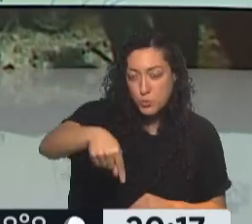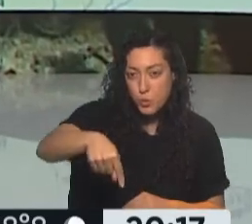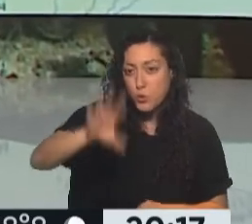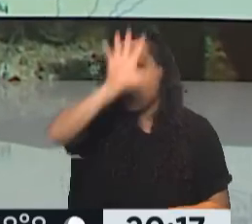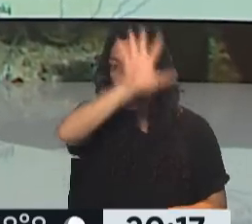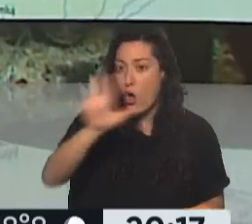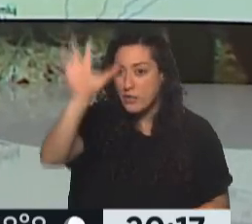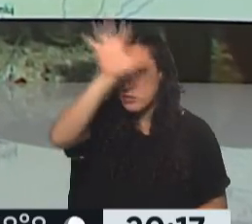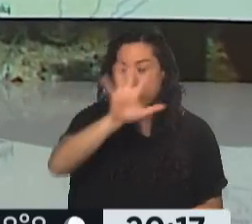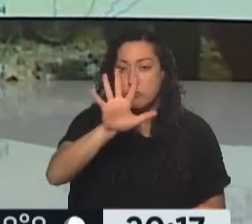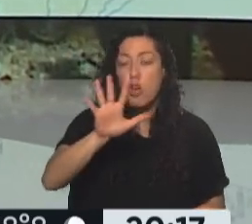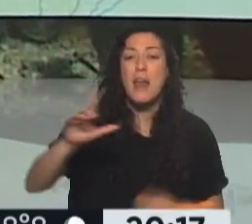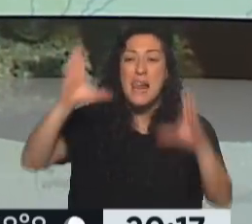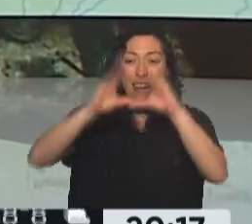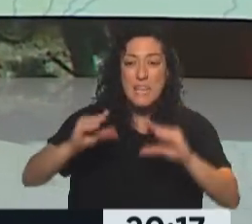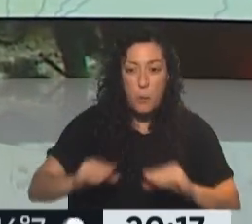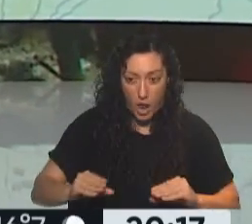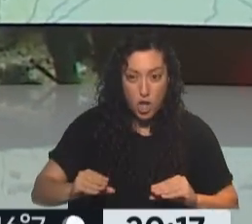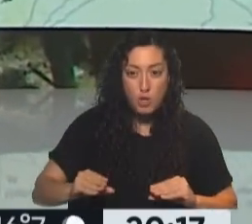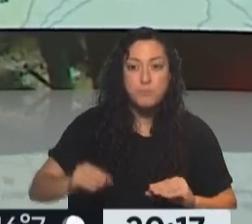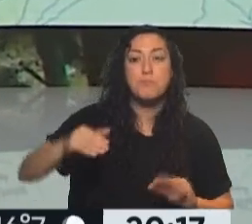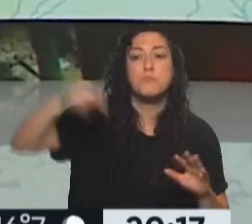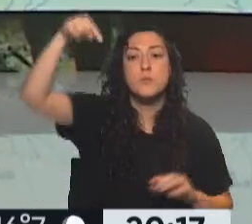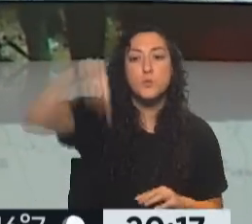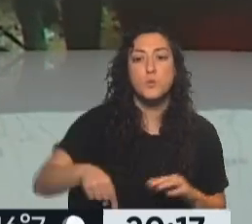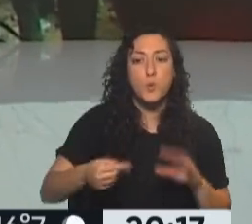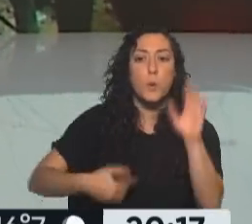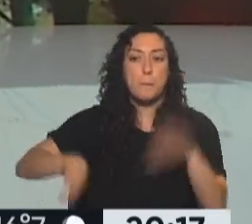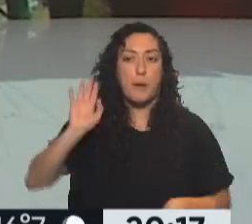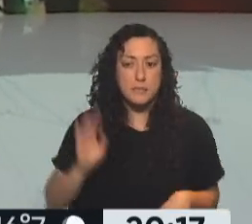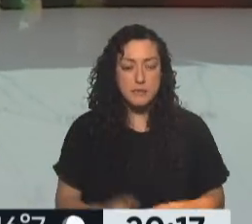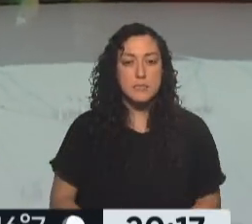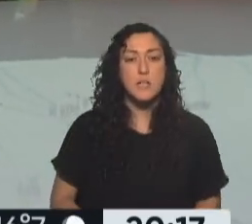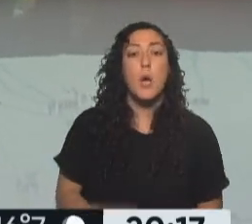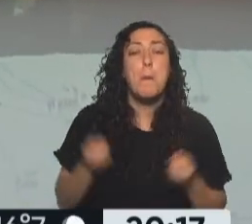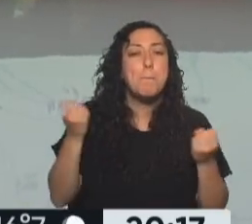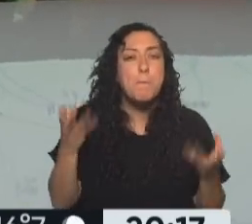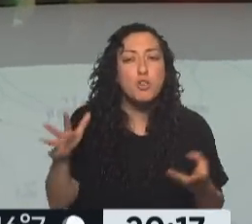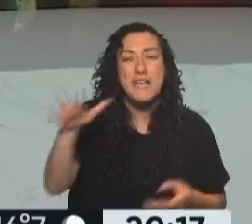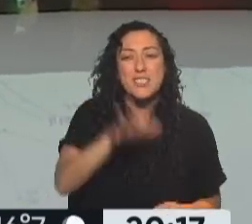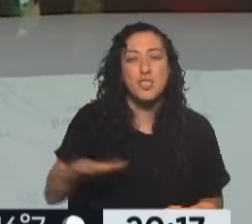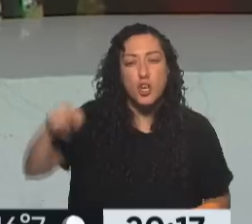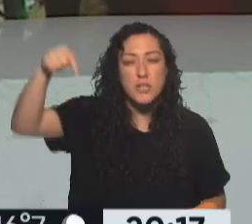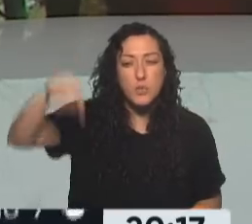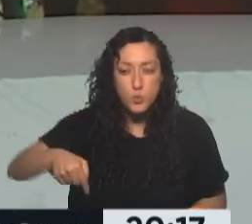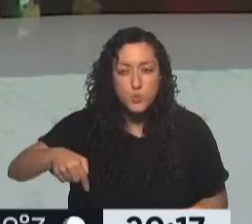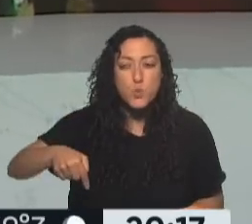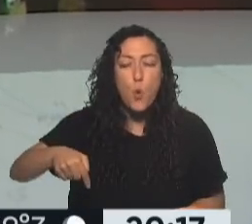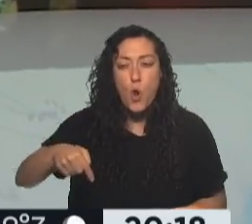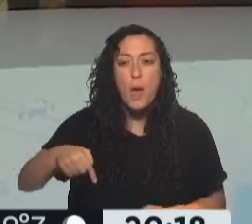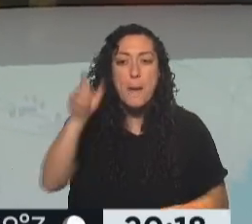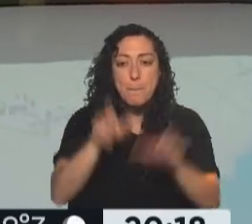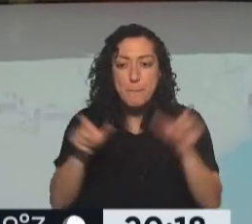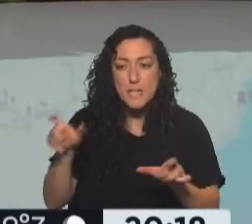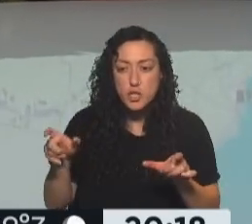Líbano. Los ataques mayoritariamente se dan en el sur. ¿Por qué? Porque se considera que en el sur es donde mayoritariamente hay miembros